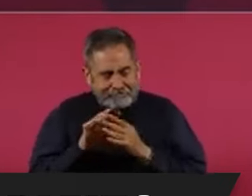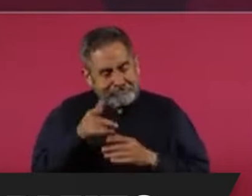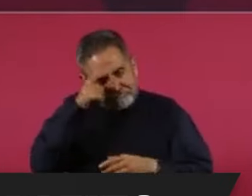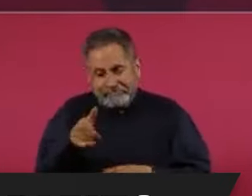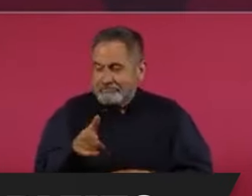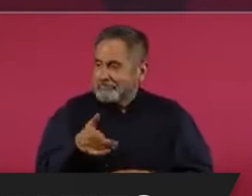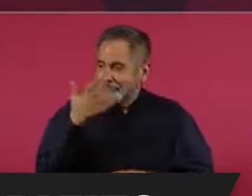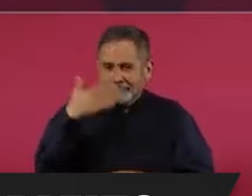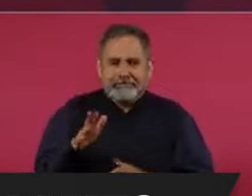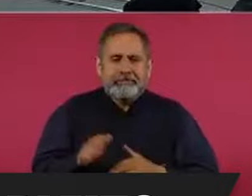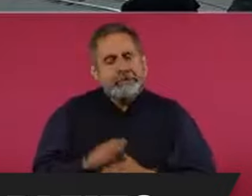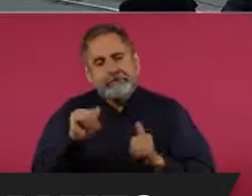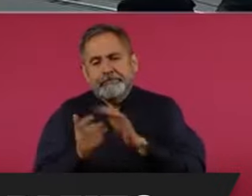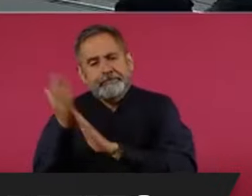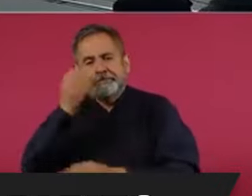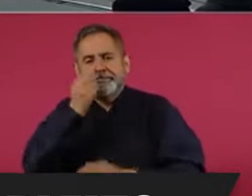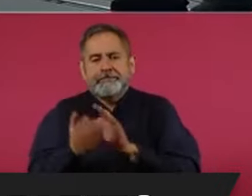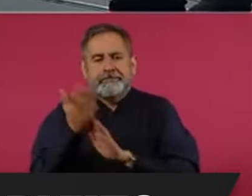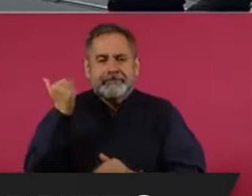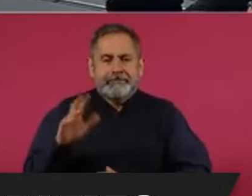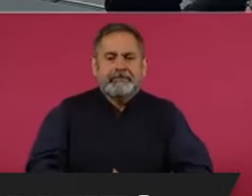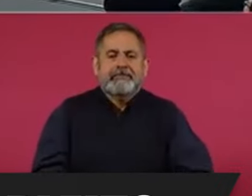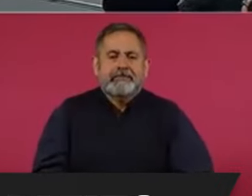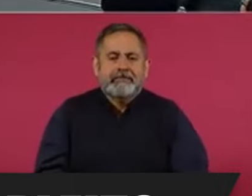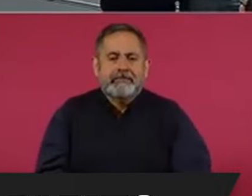día. Vámonos a desayunar.